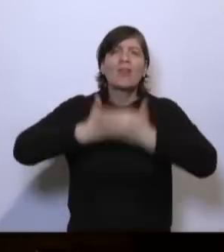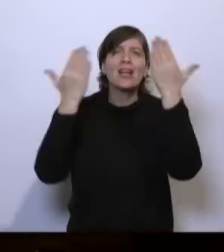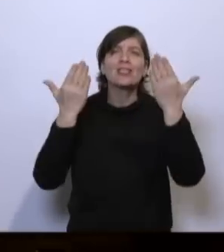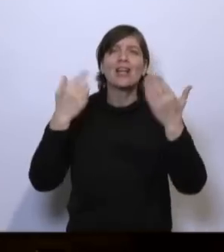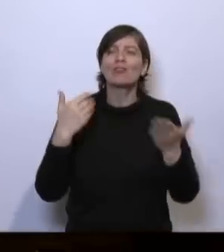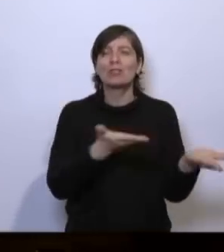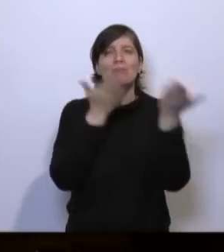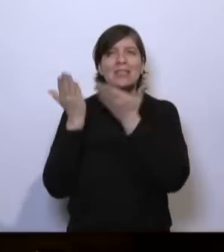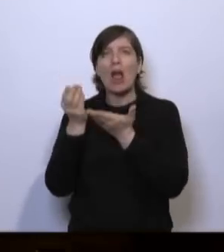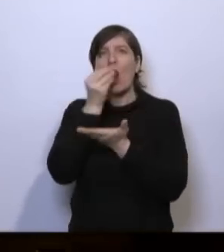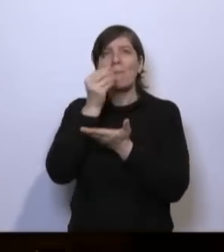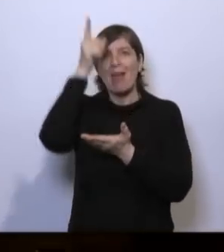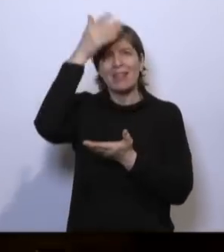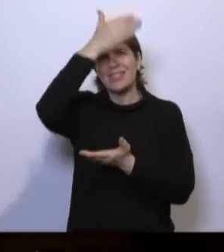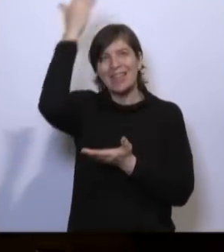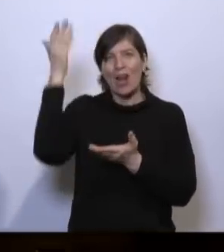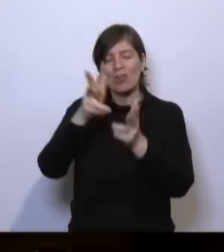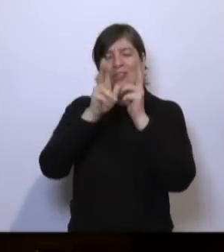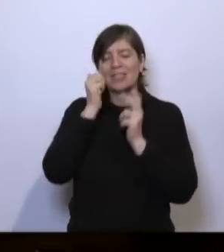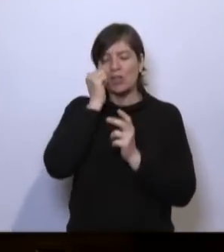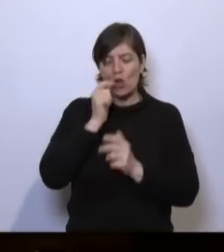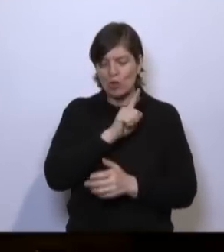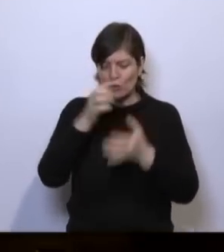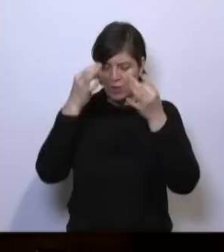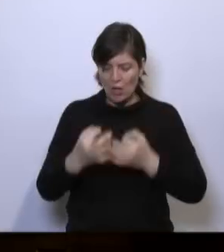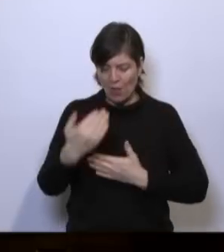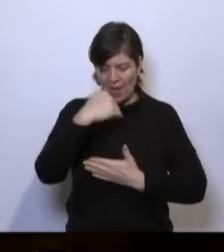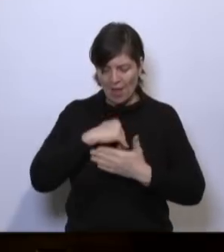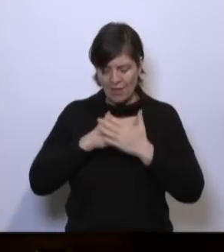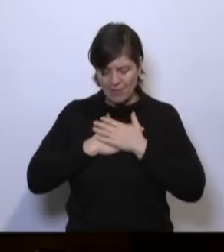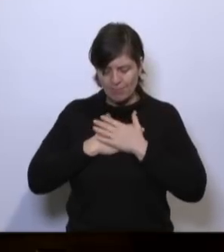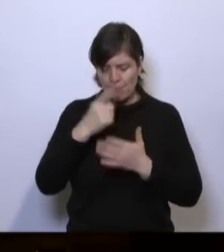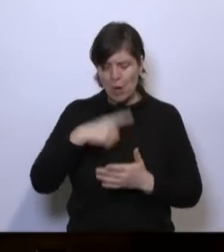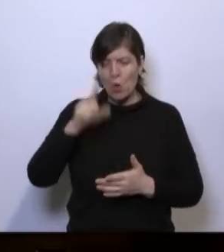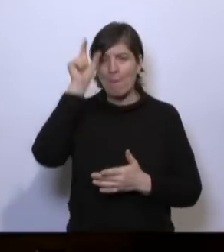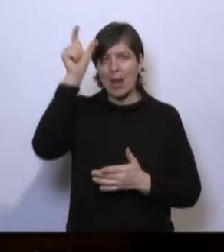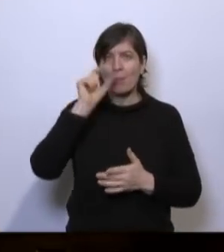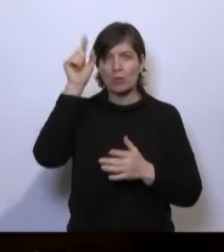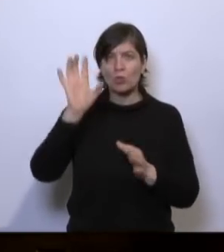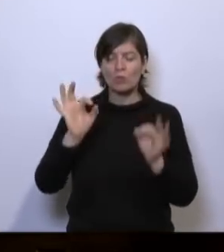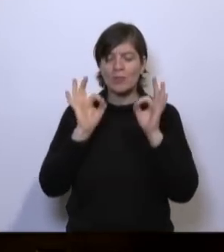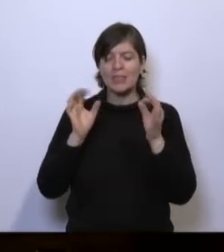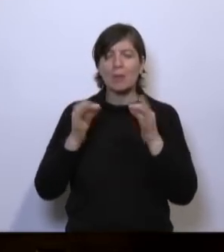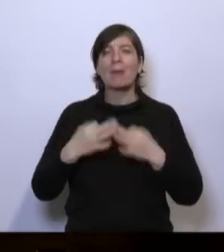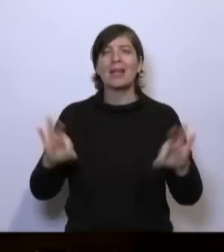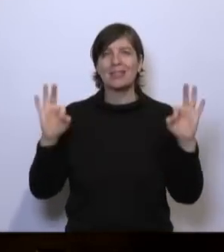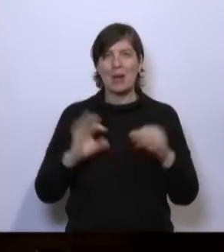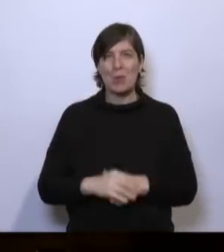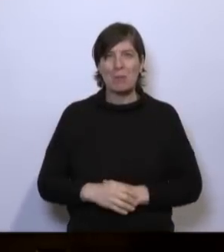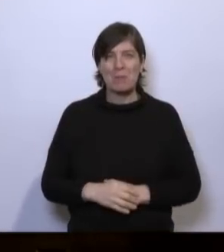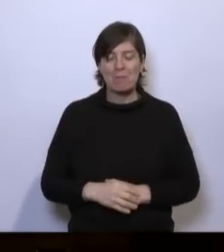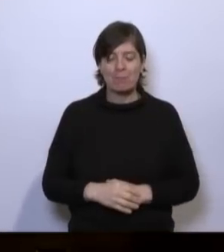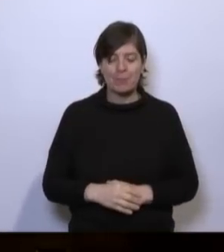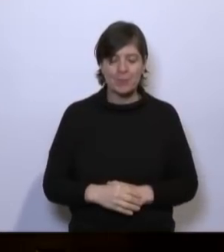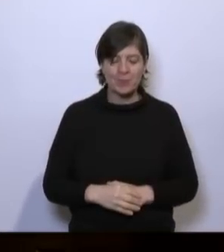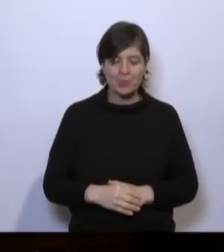invitados al banquete celestial. Señor, no soy digno de que entres en mi casa, pero una palabra tuya bastará